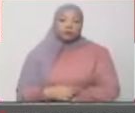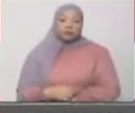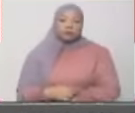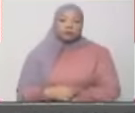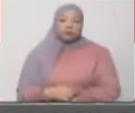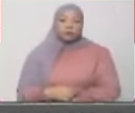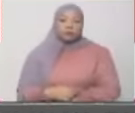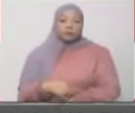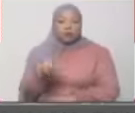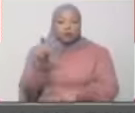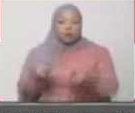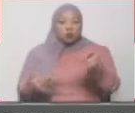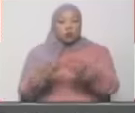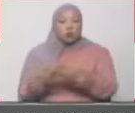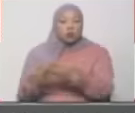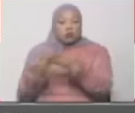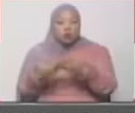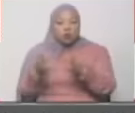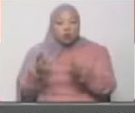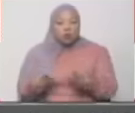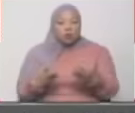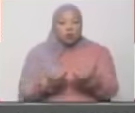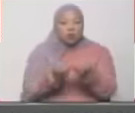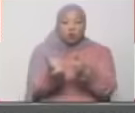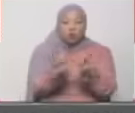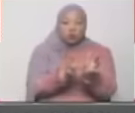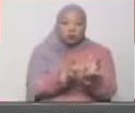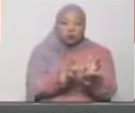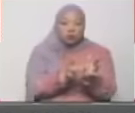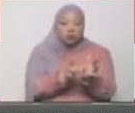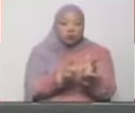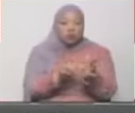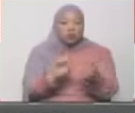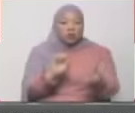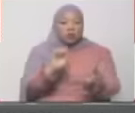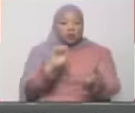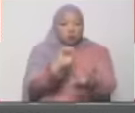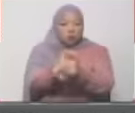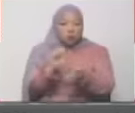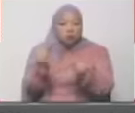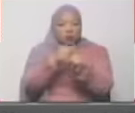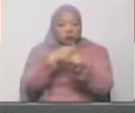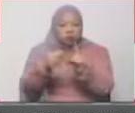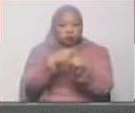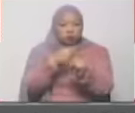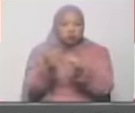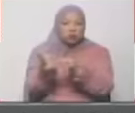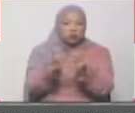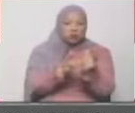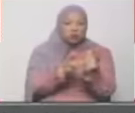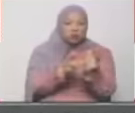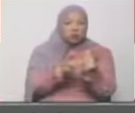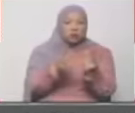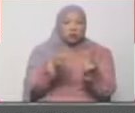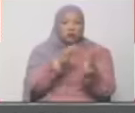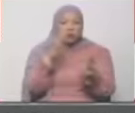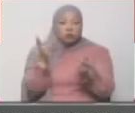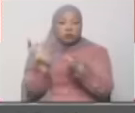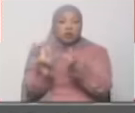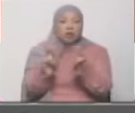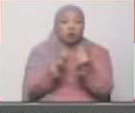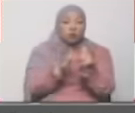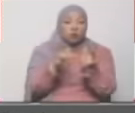Los apóstoles le dijeron después del secuestro, tortura y asesinato, la crucifixión de nuestro